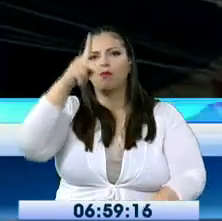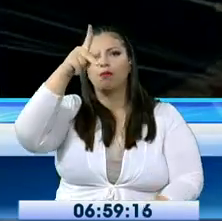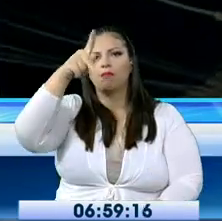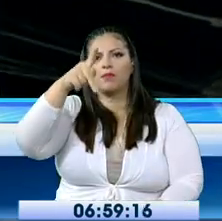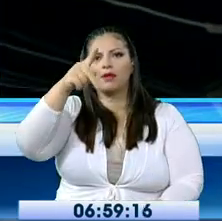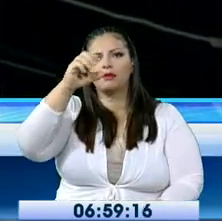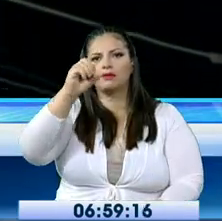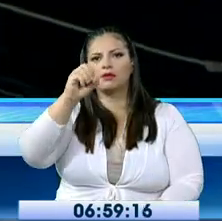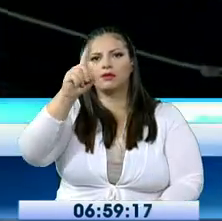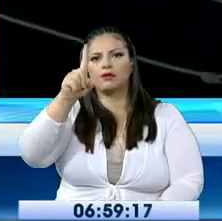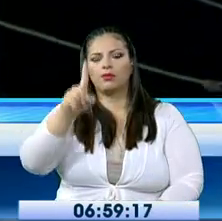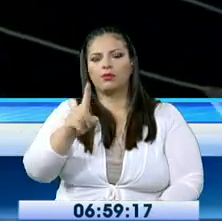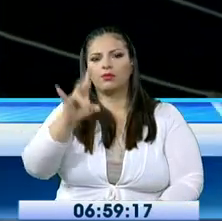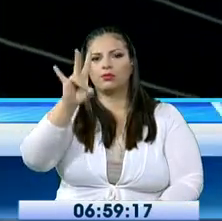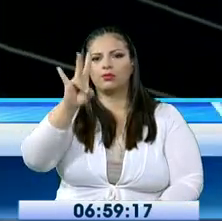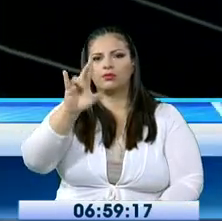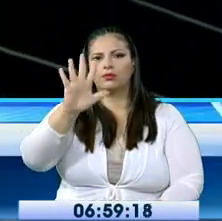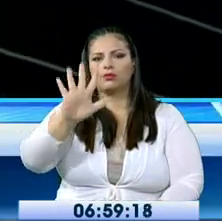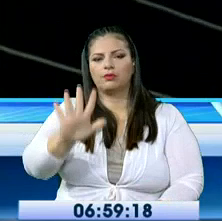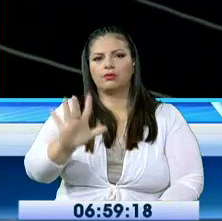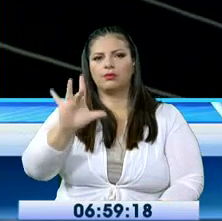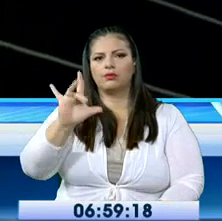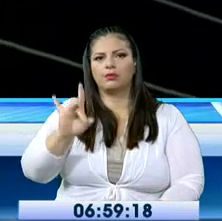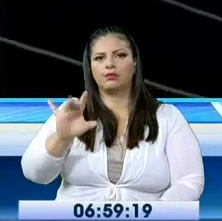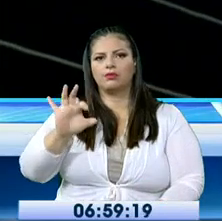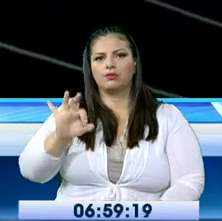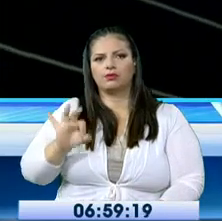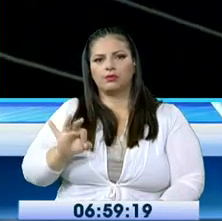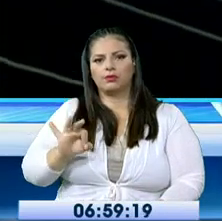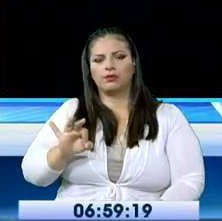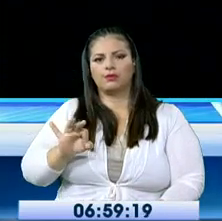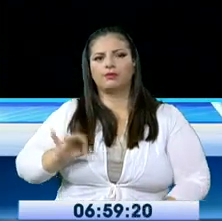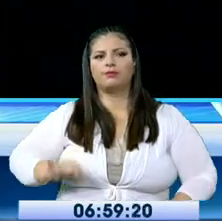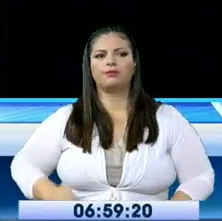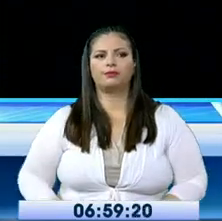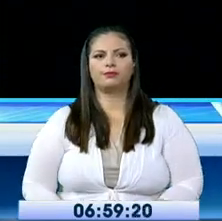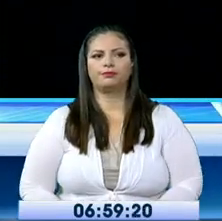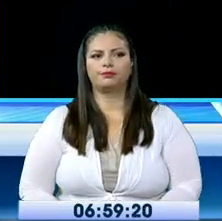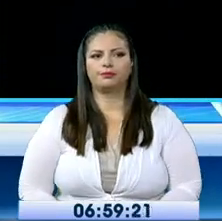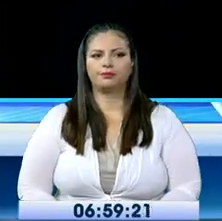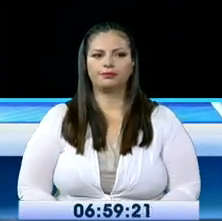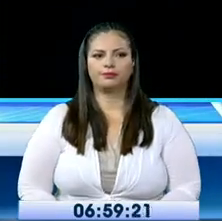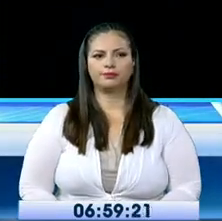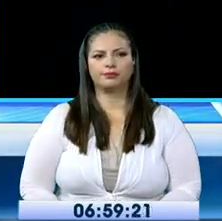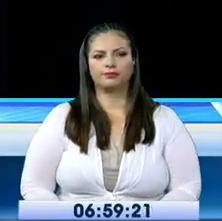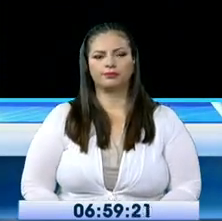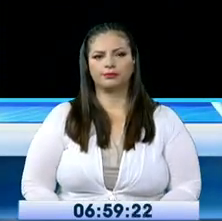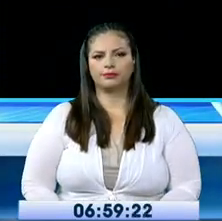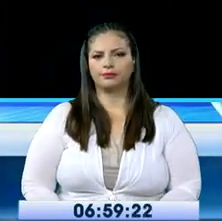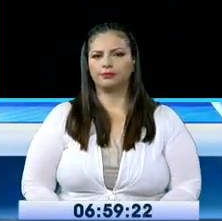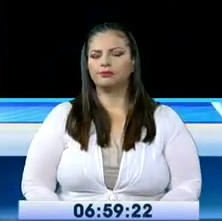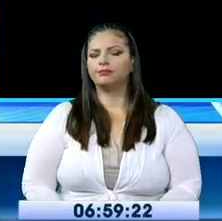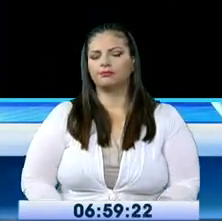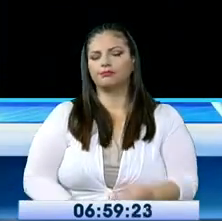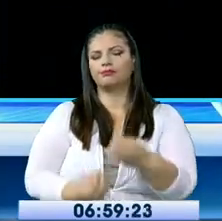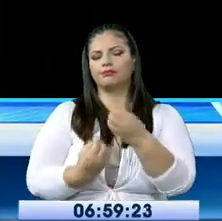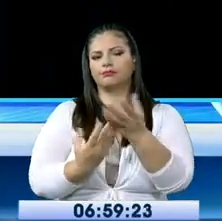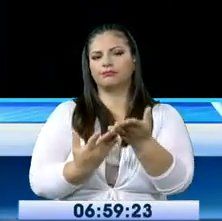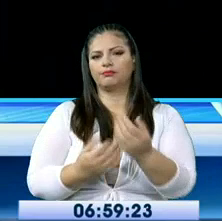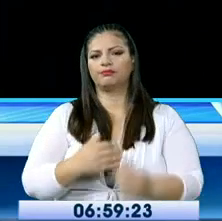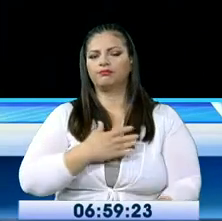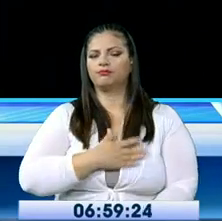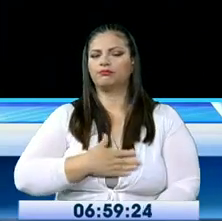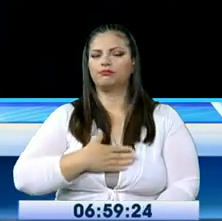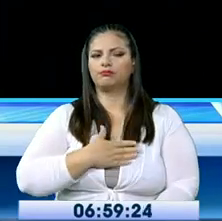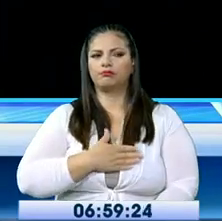P017589. Así es, ¿no? Atrás del cementerio José María Canales, del lado donde están construidas las nuevas bóvedas. Ya. Para mayor referencia. Por favor, a